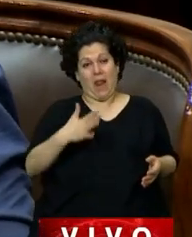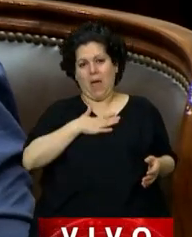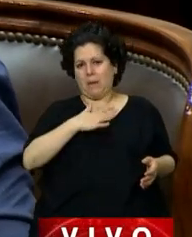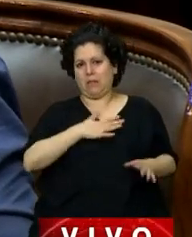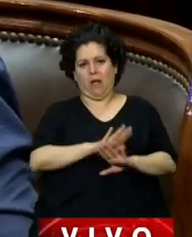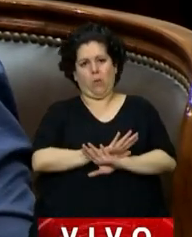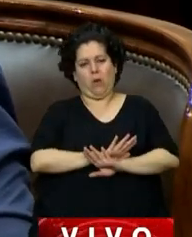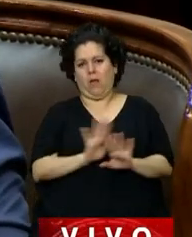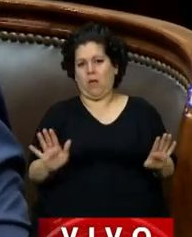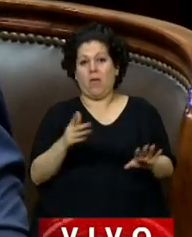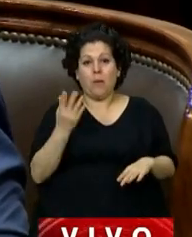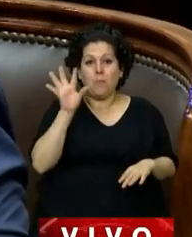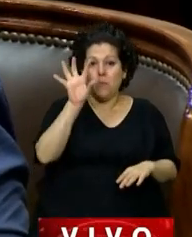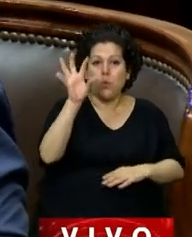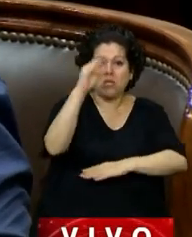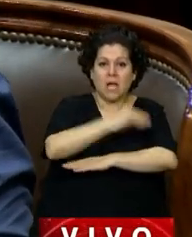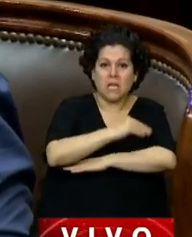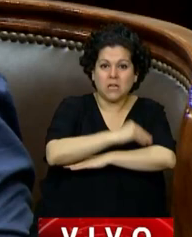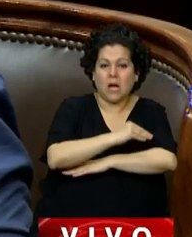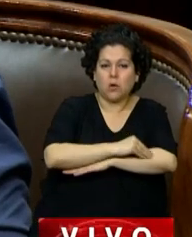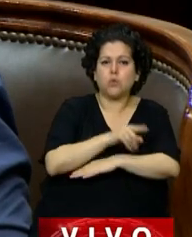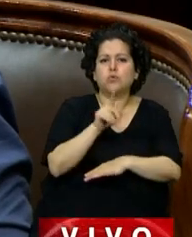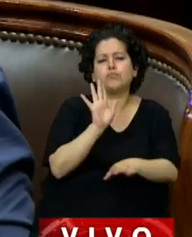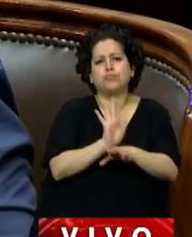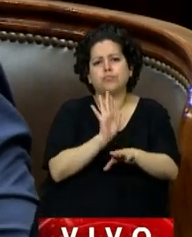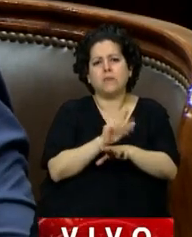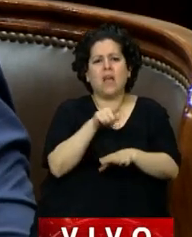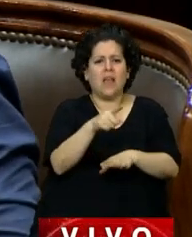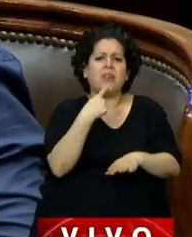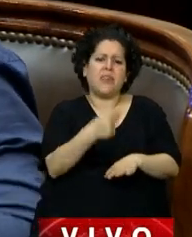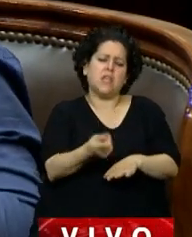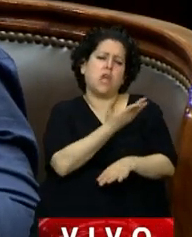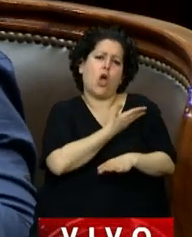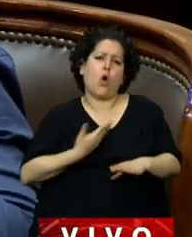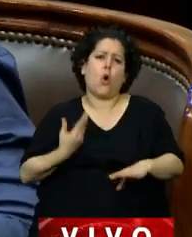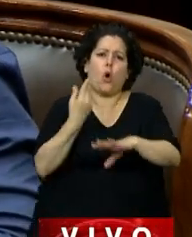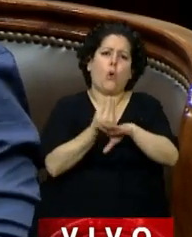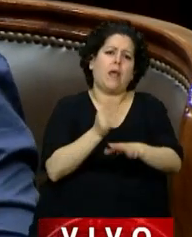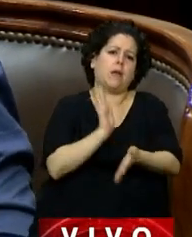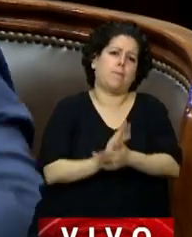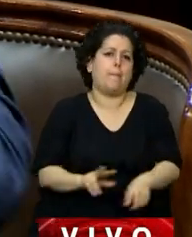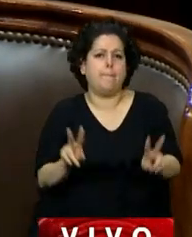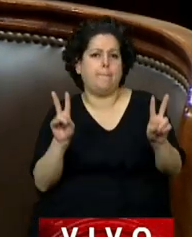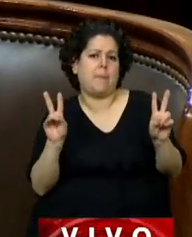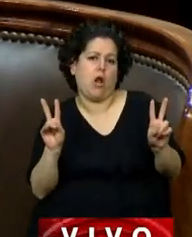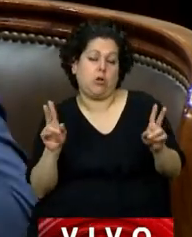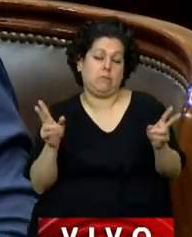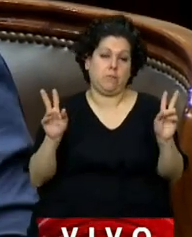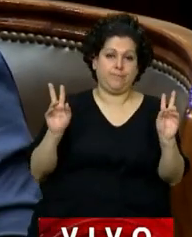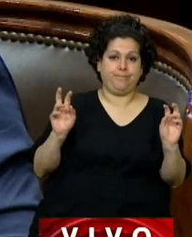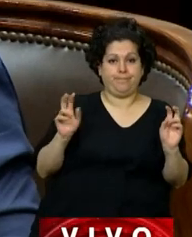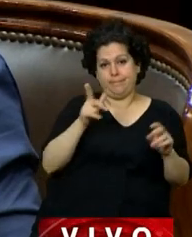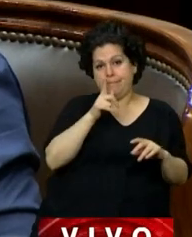en una en una provincia en donde se dice que gobierna el peronismo tengamos